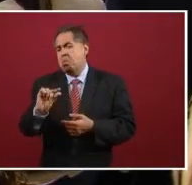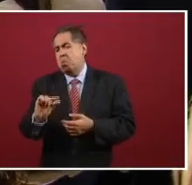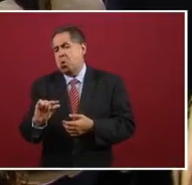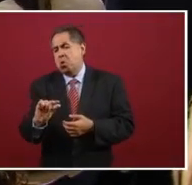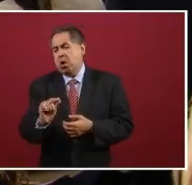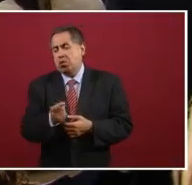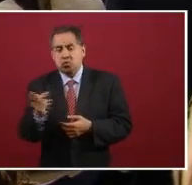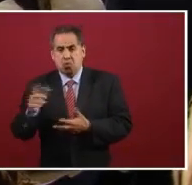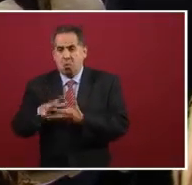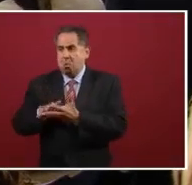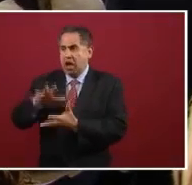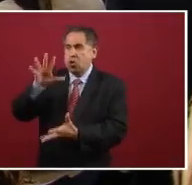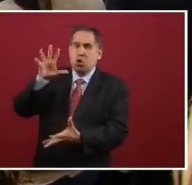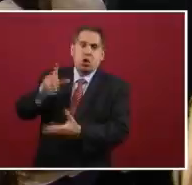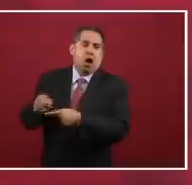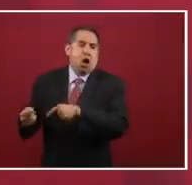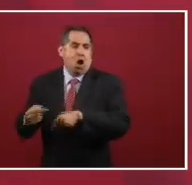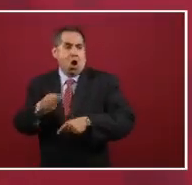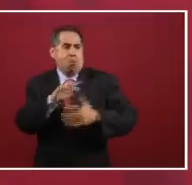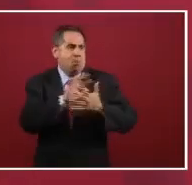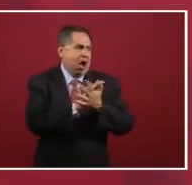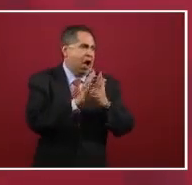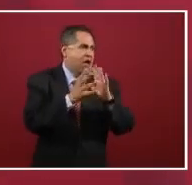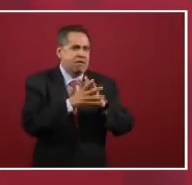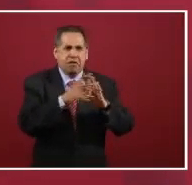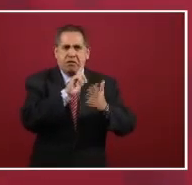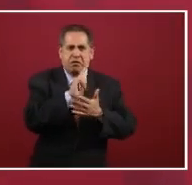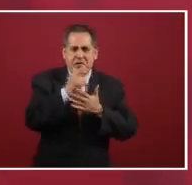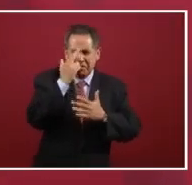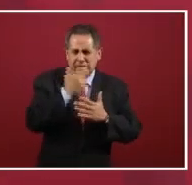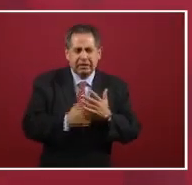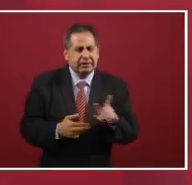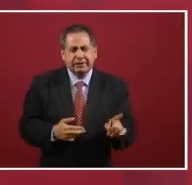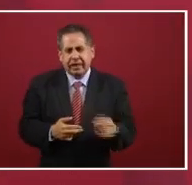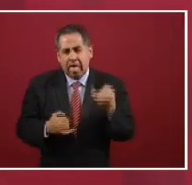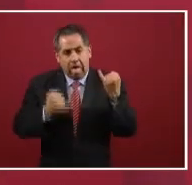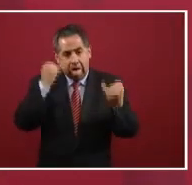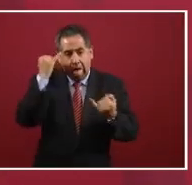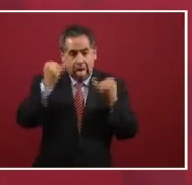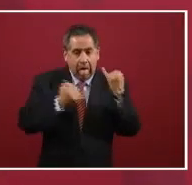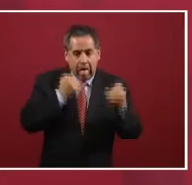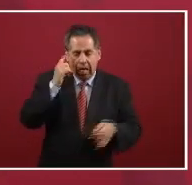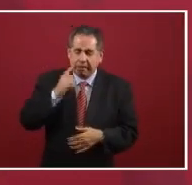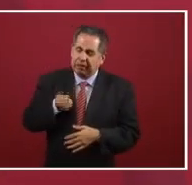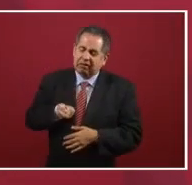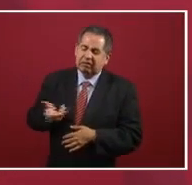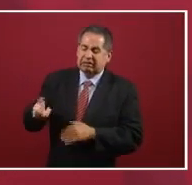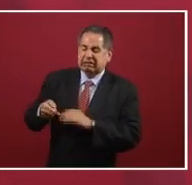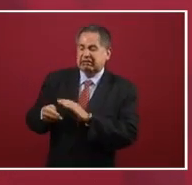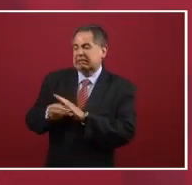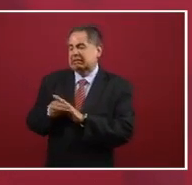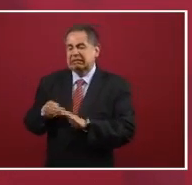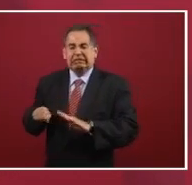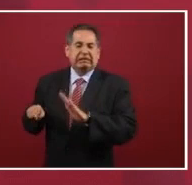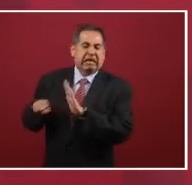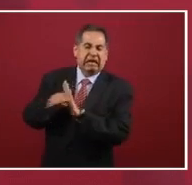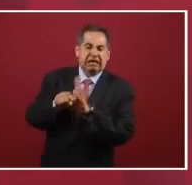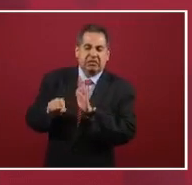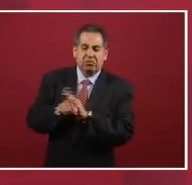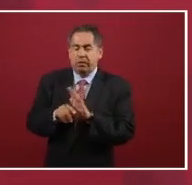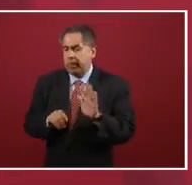es cierto que sea alta, es baja, eso es un mito. Pero es un mito que se usa para estigmatizarlos y organizar reacciones en